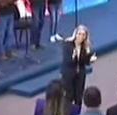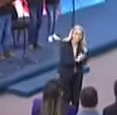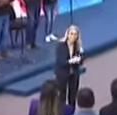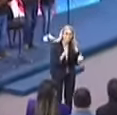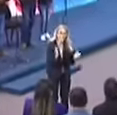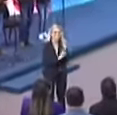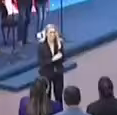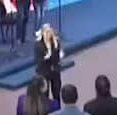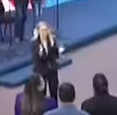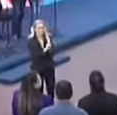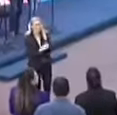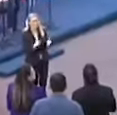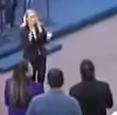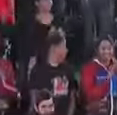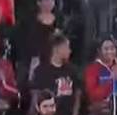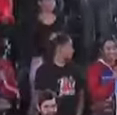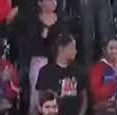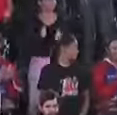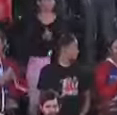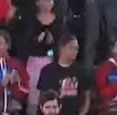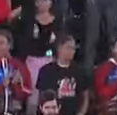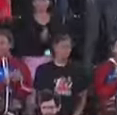de la Guayana Esequiba.